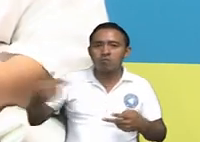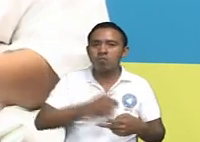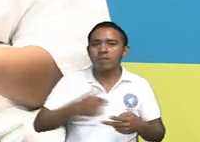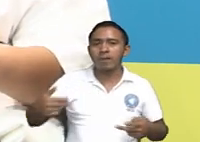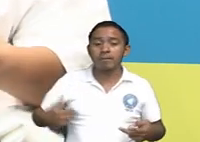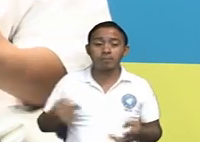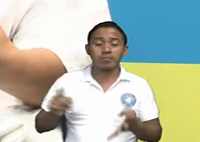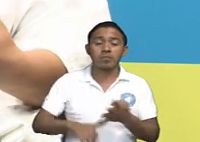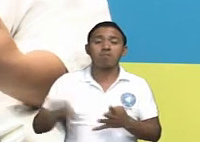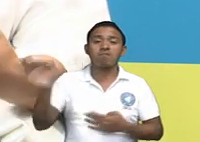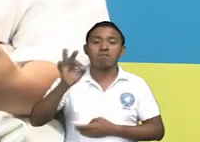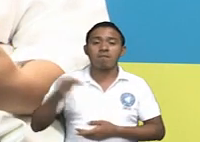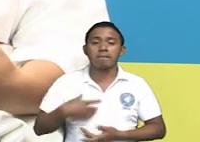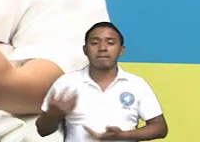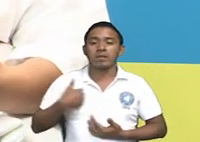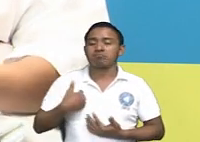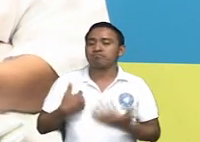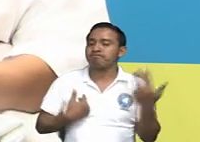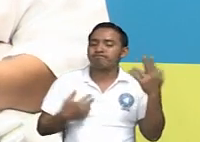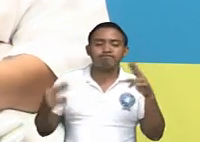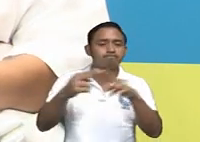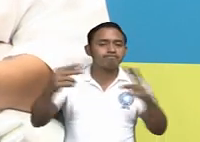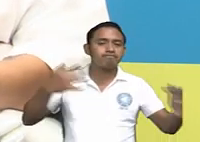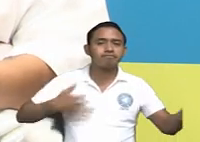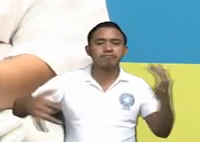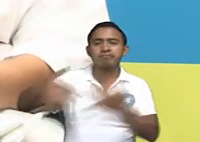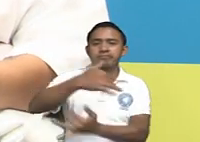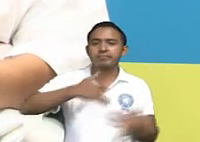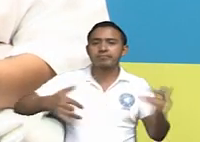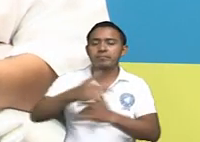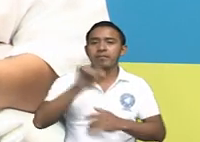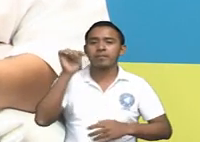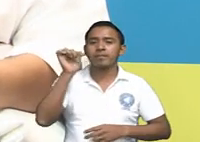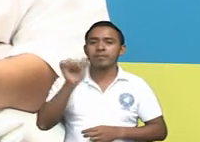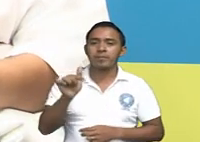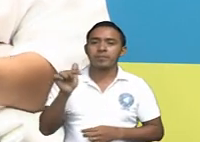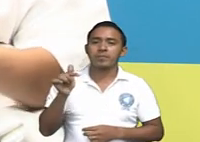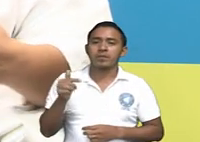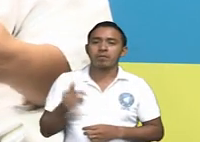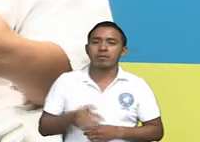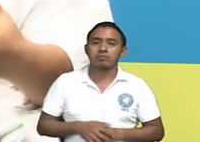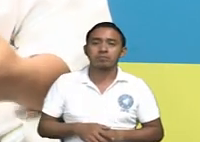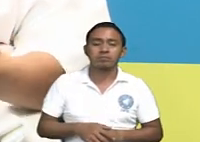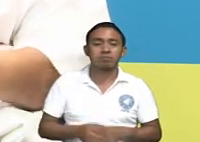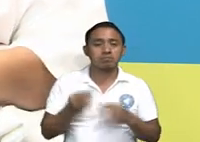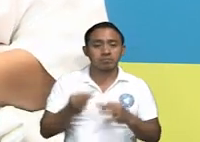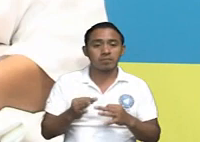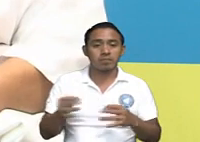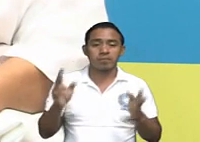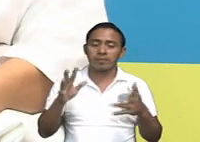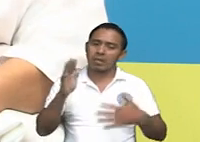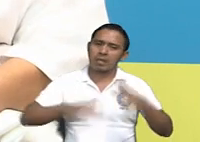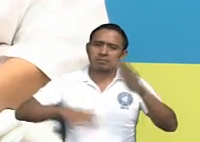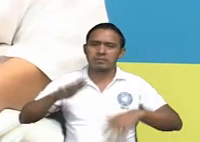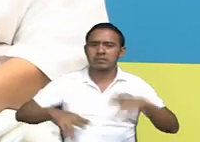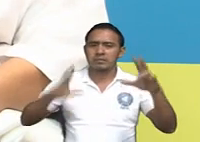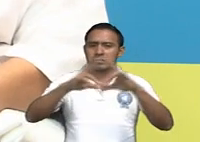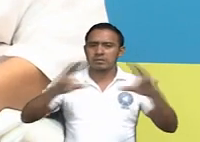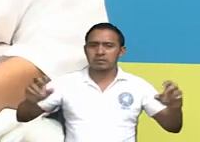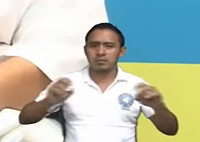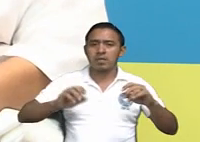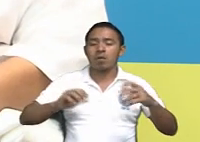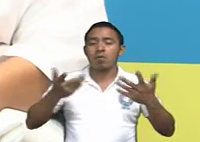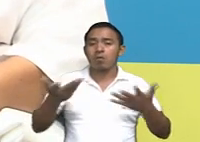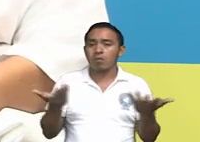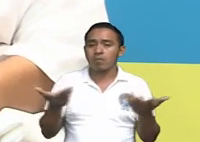con mi forma de comportarme. Y eso está muy, muy en nuestro país. A veces tiene que ver mucho con